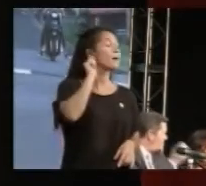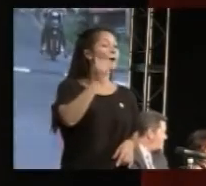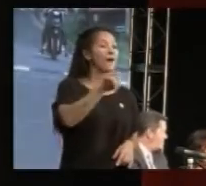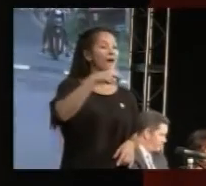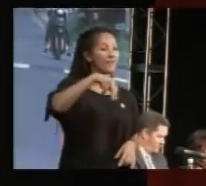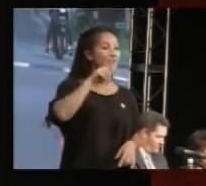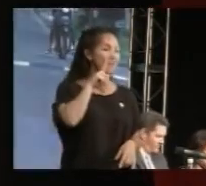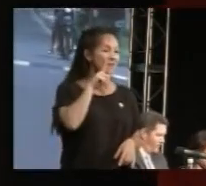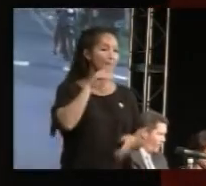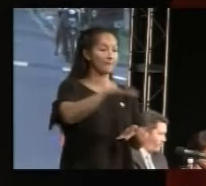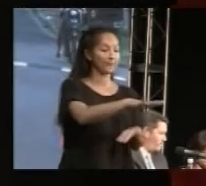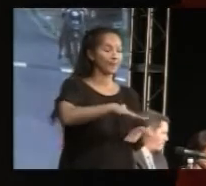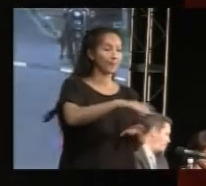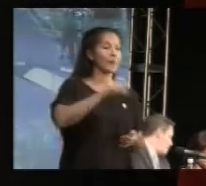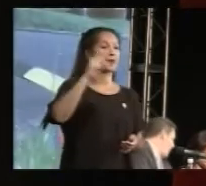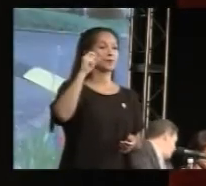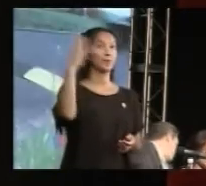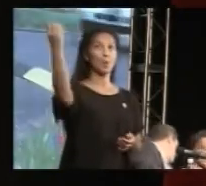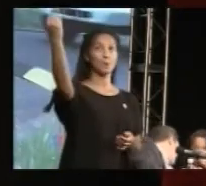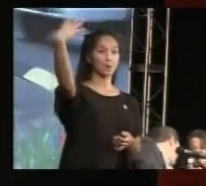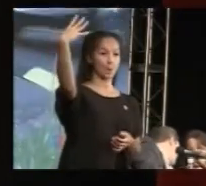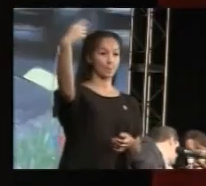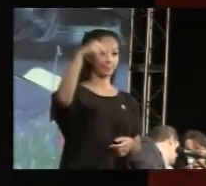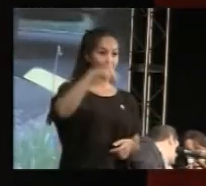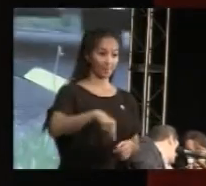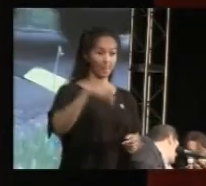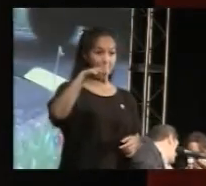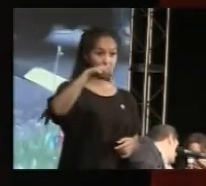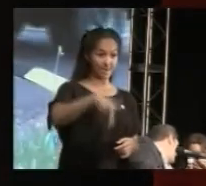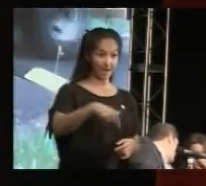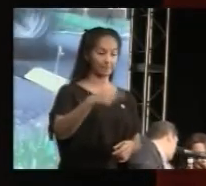Sol. Con el plan Primera Infancia firmado con la Nación,